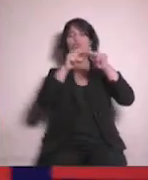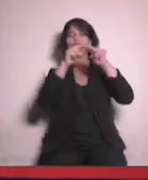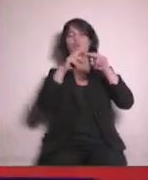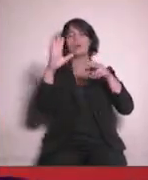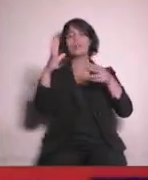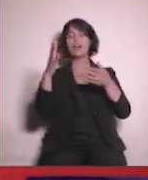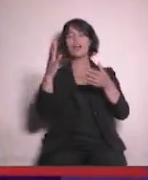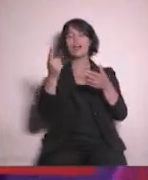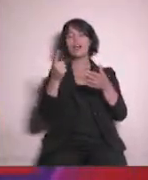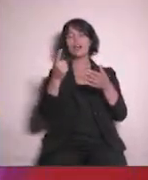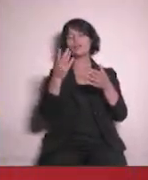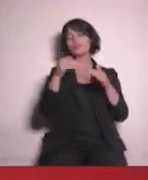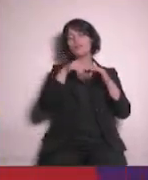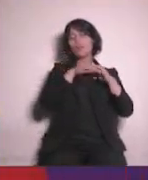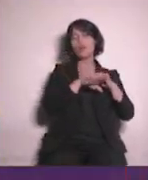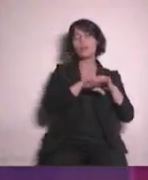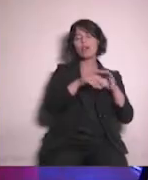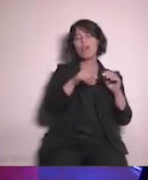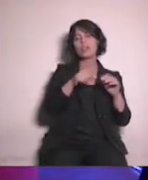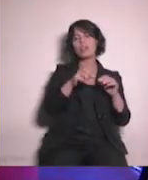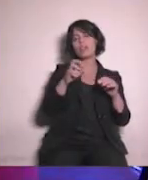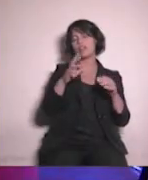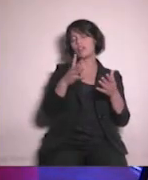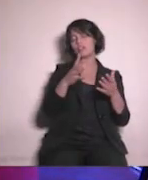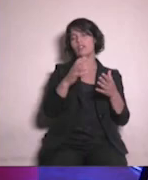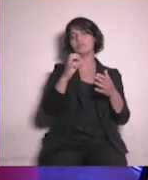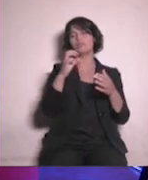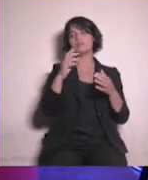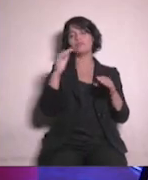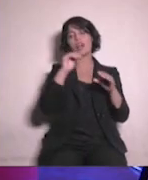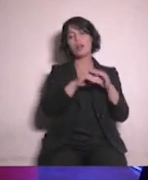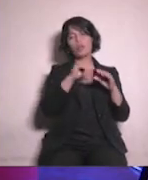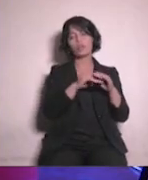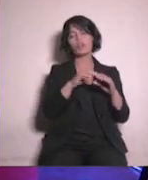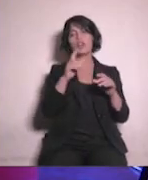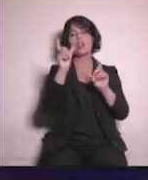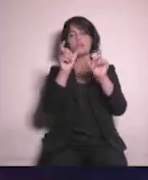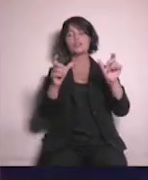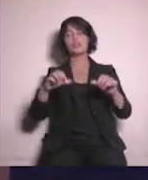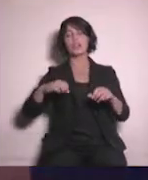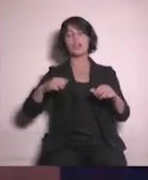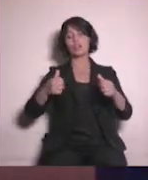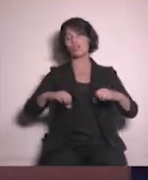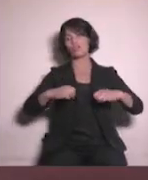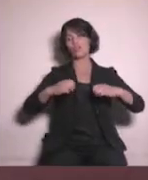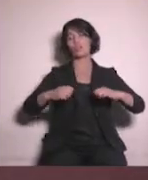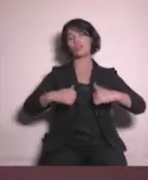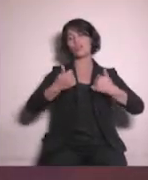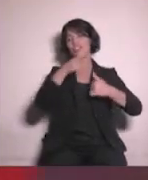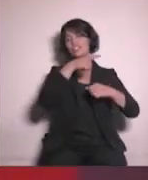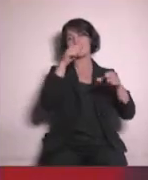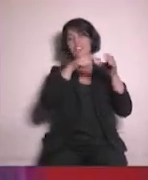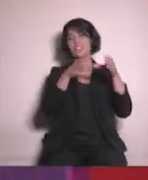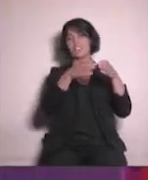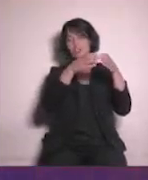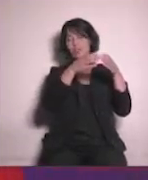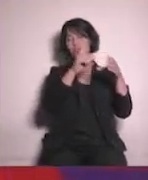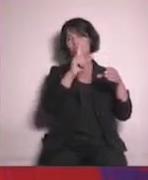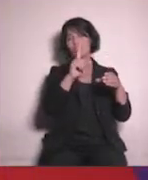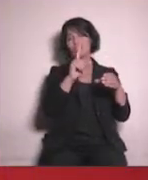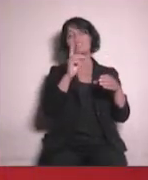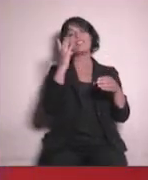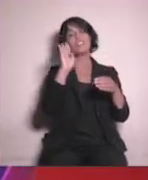ahorro. Y por lo tanto, todos aquellos jóvenes que están en este fondo debieran buscar